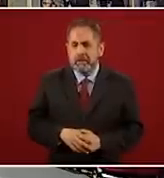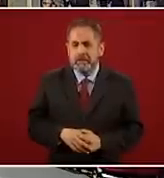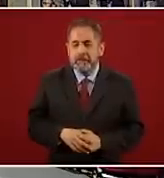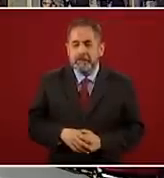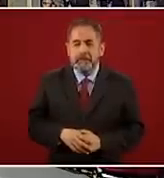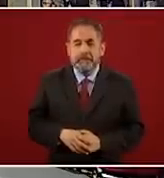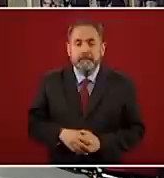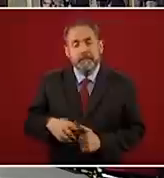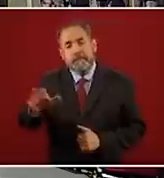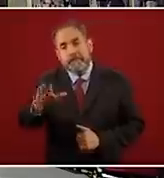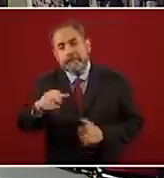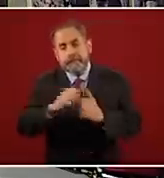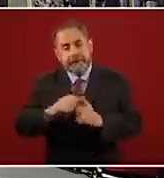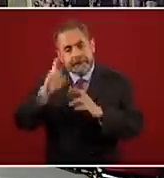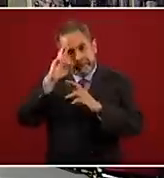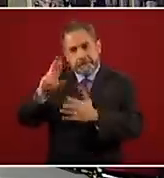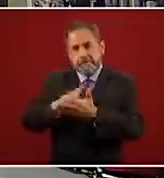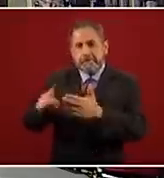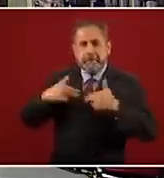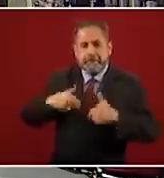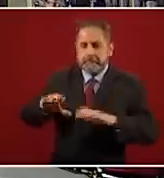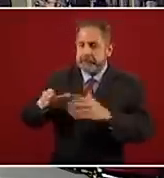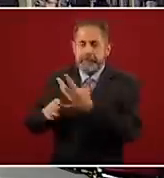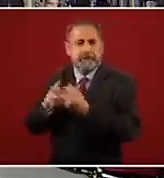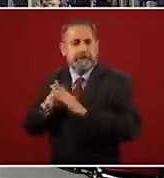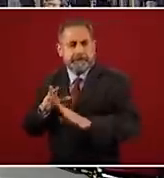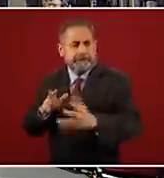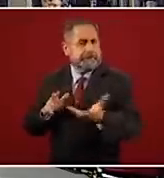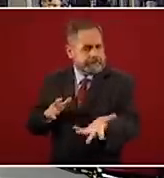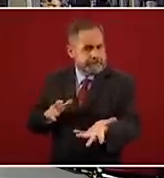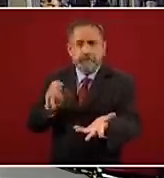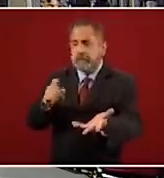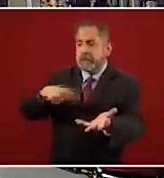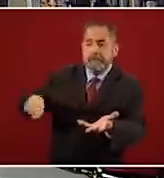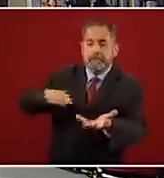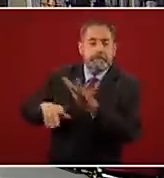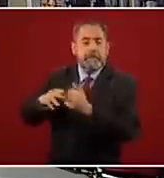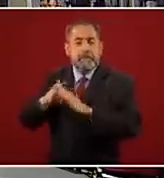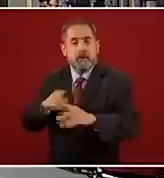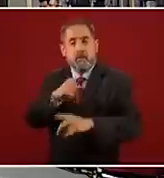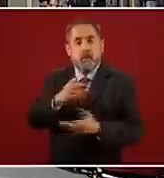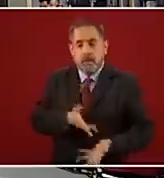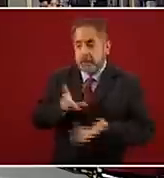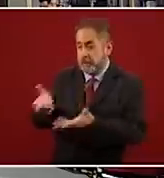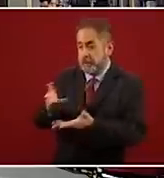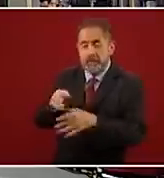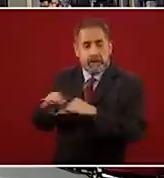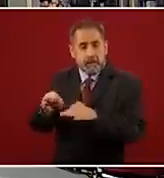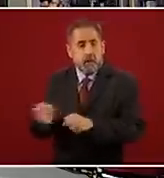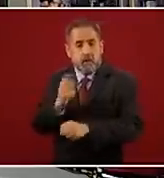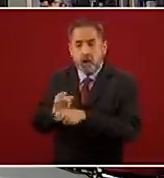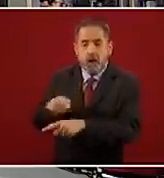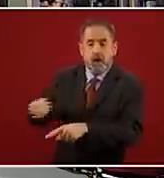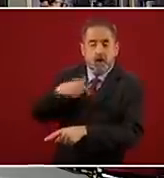que se refuerce la parte de respeto a derechos humanos de los migrantes, o que aquellos migrantes que ustedes les ofrecen empleo, oportunidades y que no